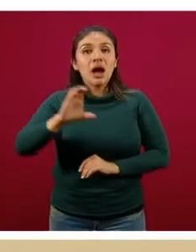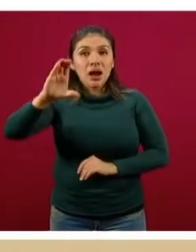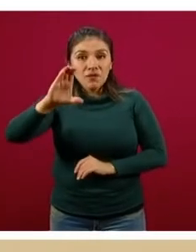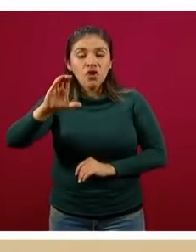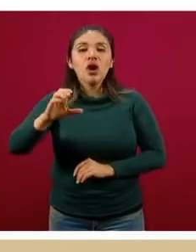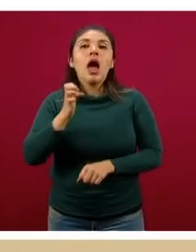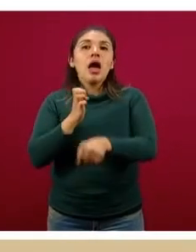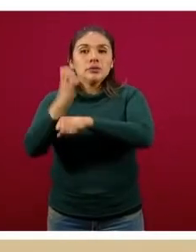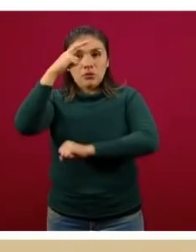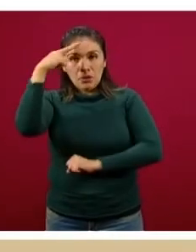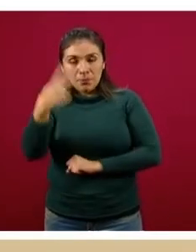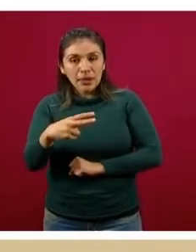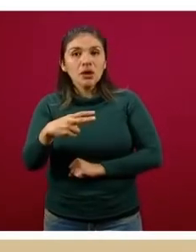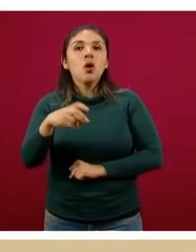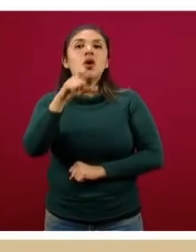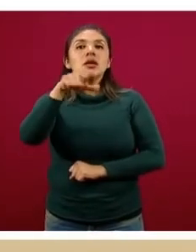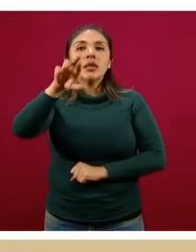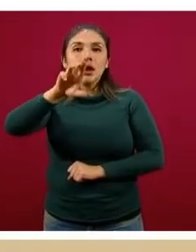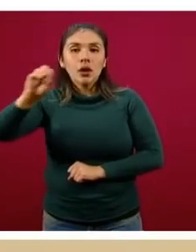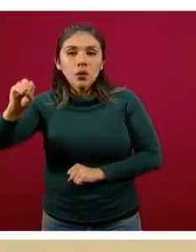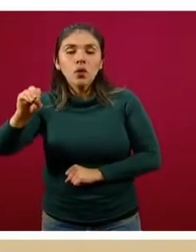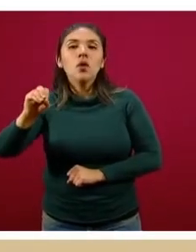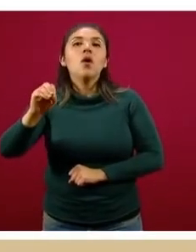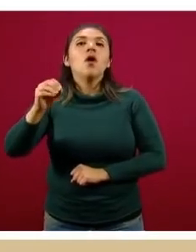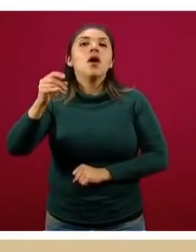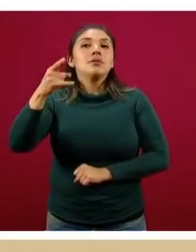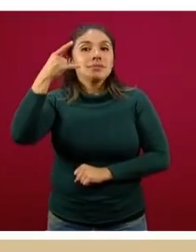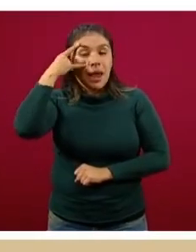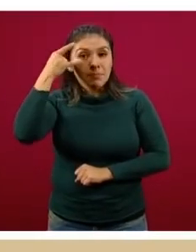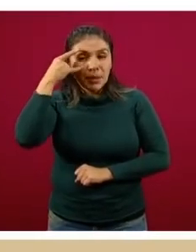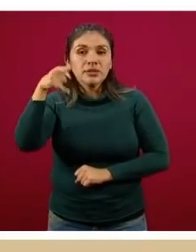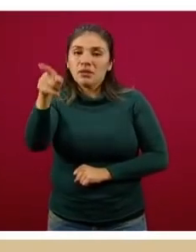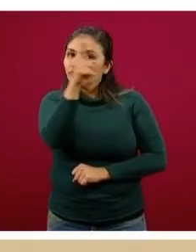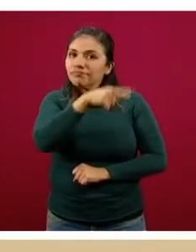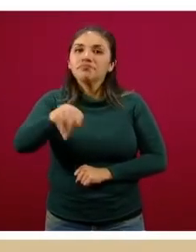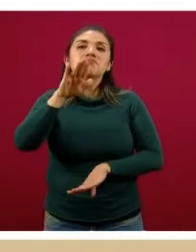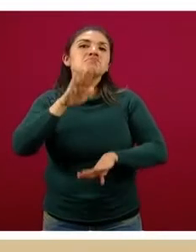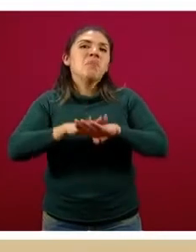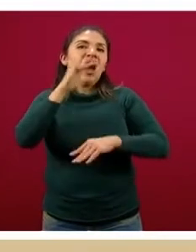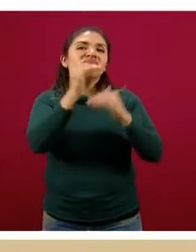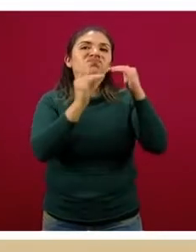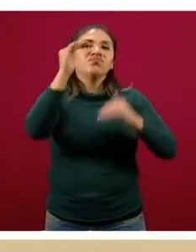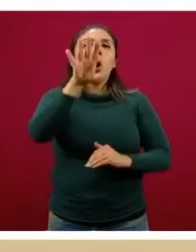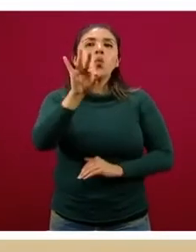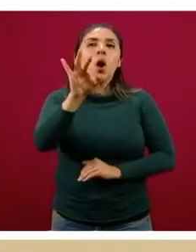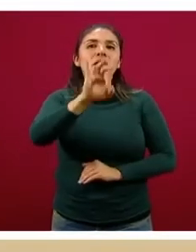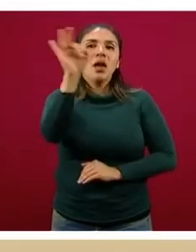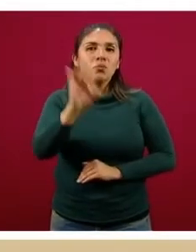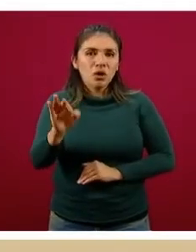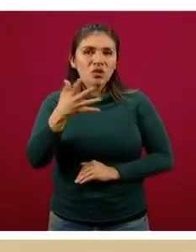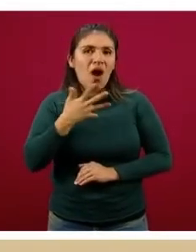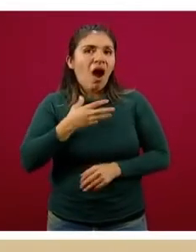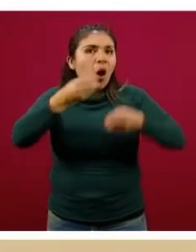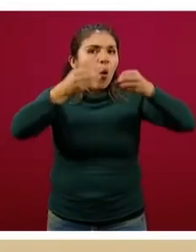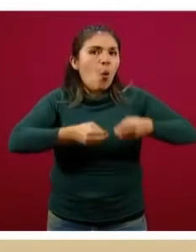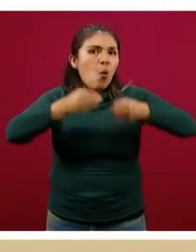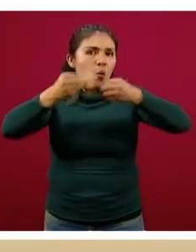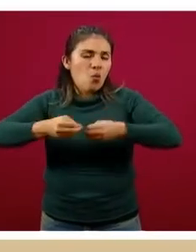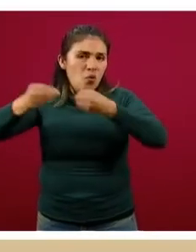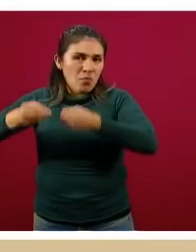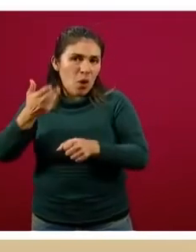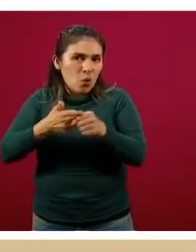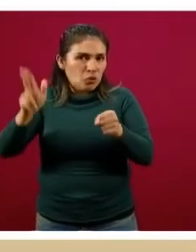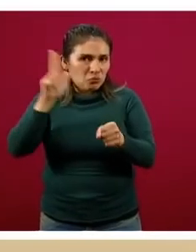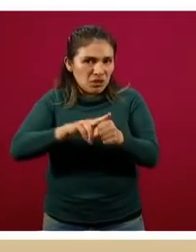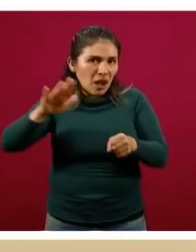el Estado de México, Quintana Roo y Campeche son los que están por encima del 40% ya de la ocupación y